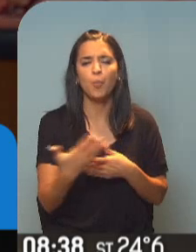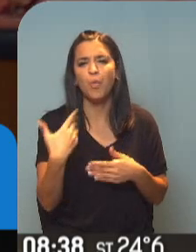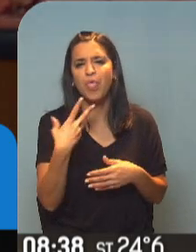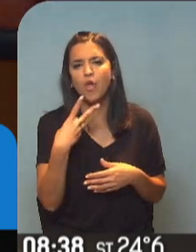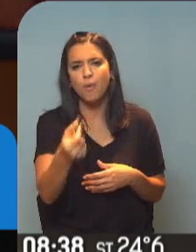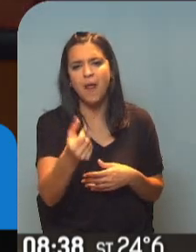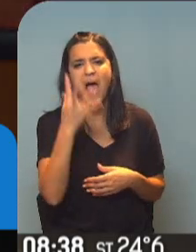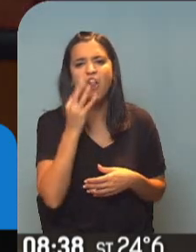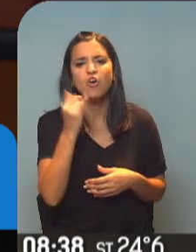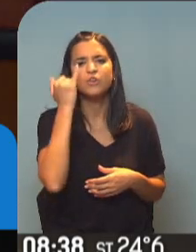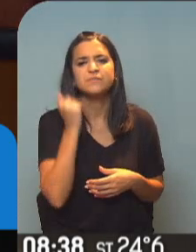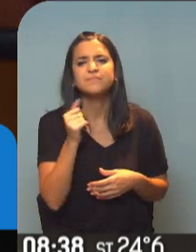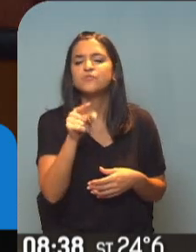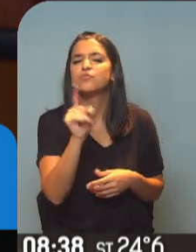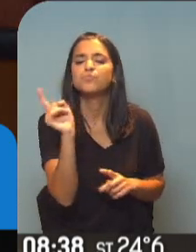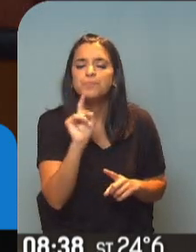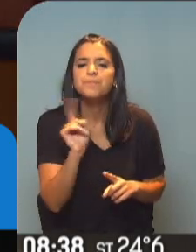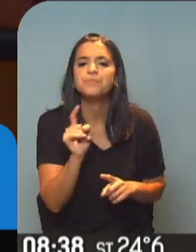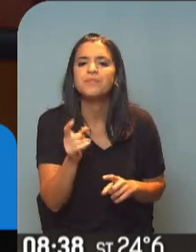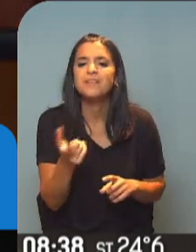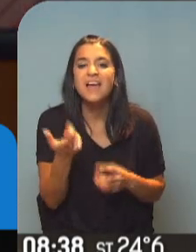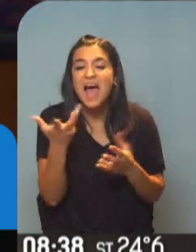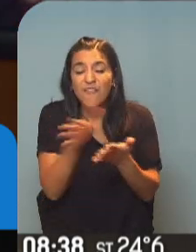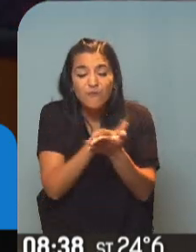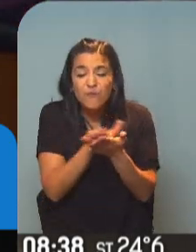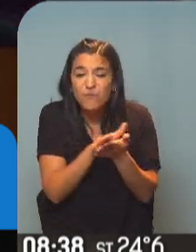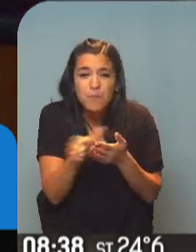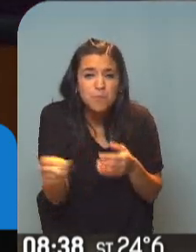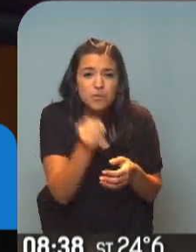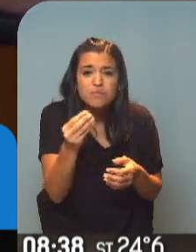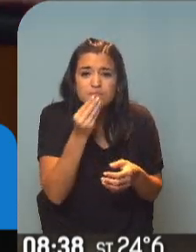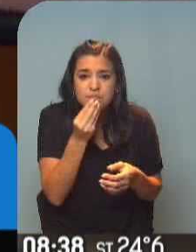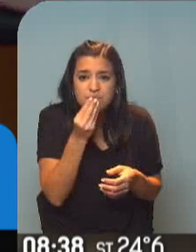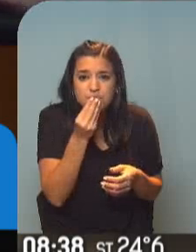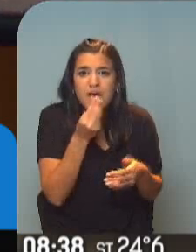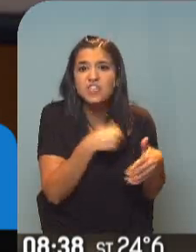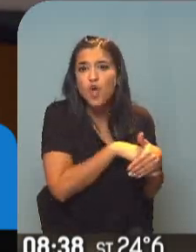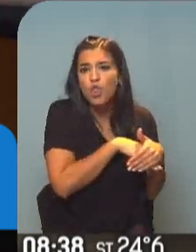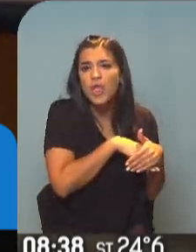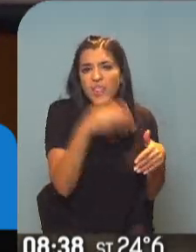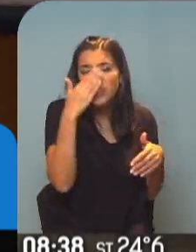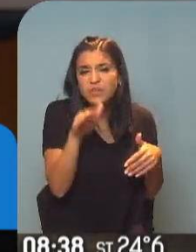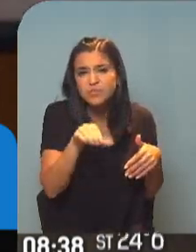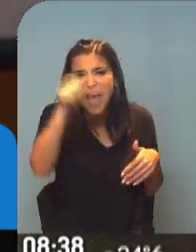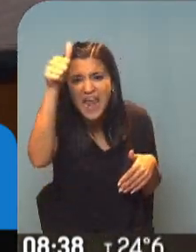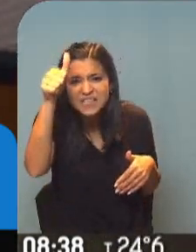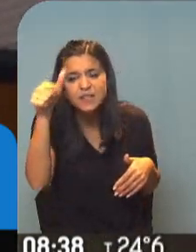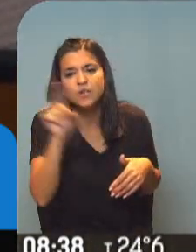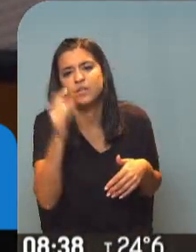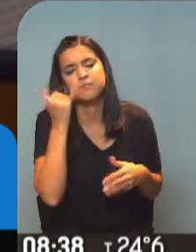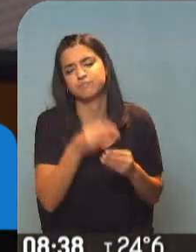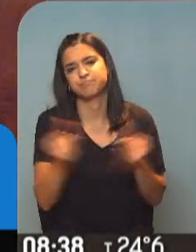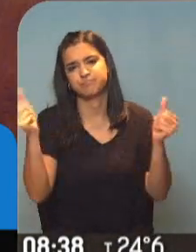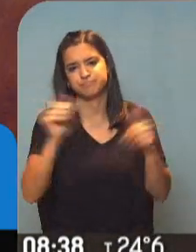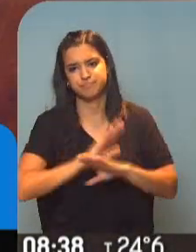algo que alguien necesita para algo tan elemental como comer esconderlo y ganar plata con eso queremos que eso desaparezca